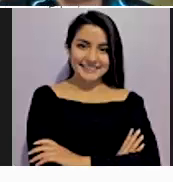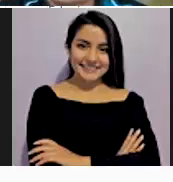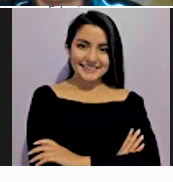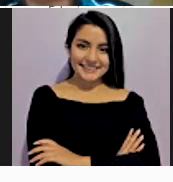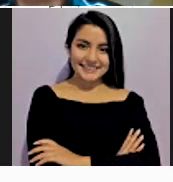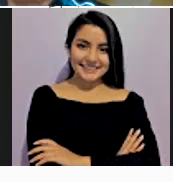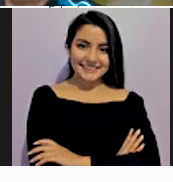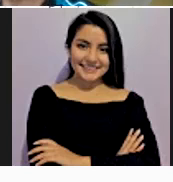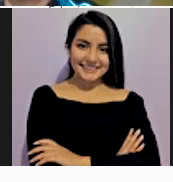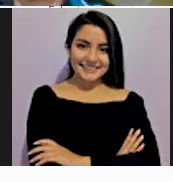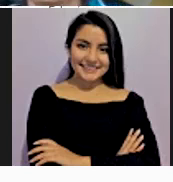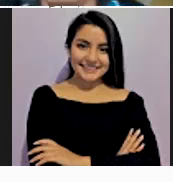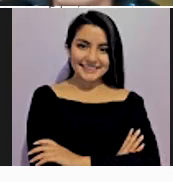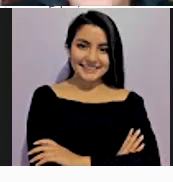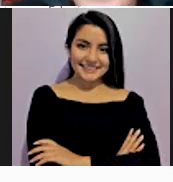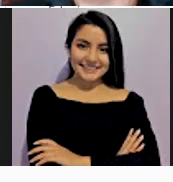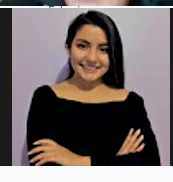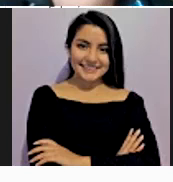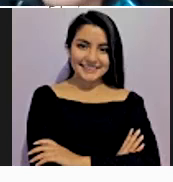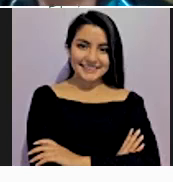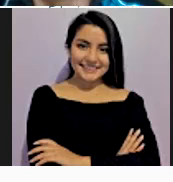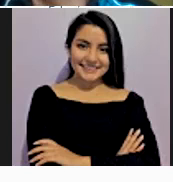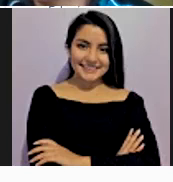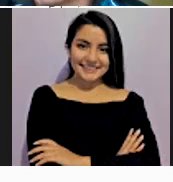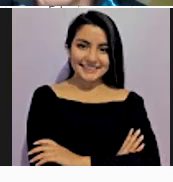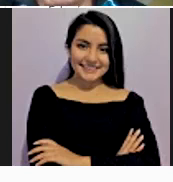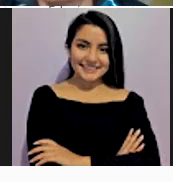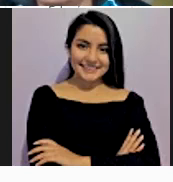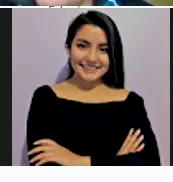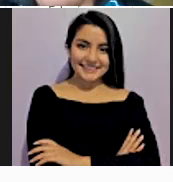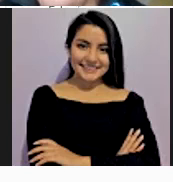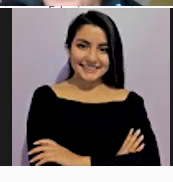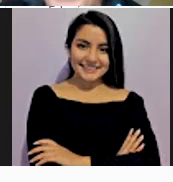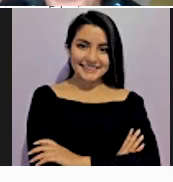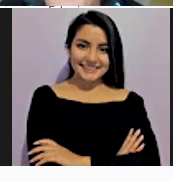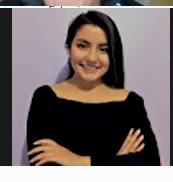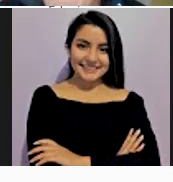Ya. Ahora sí, vamos a, vamos a ver ideología.